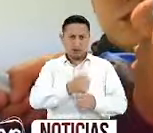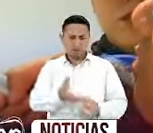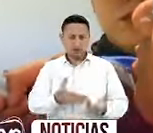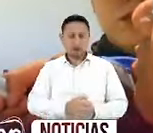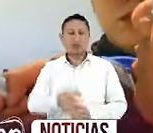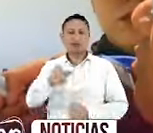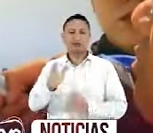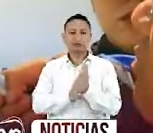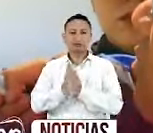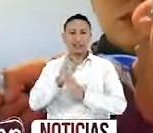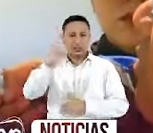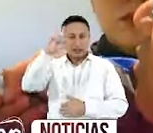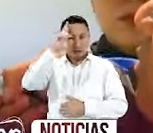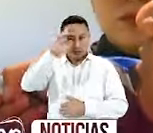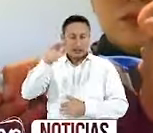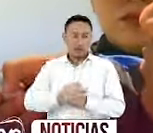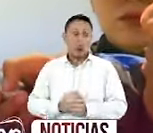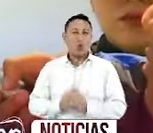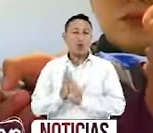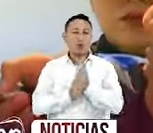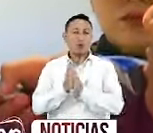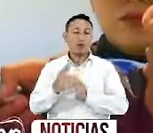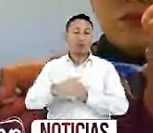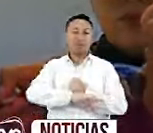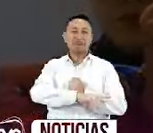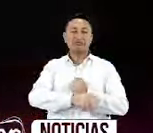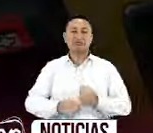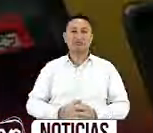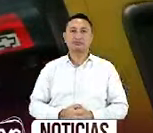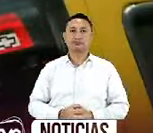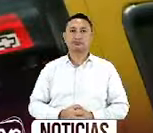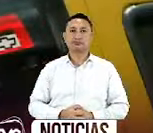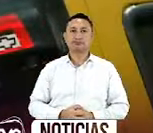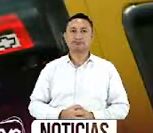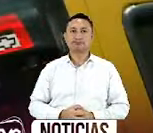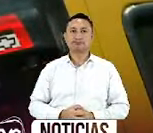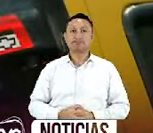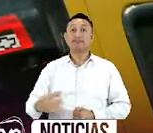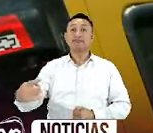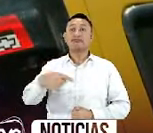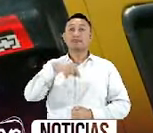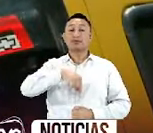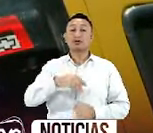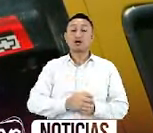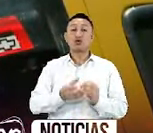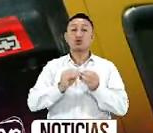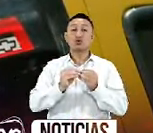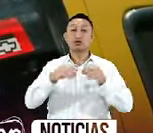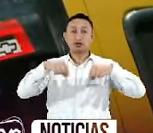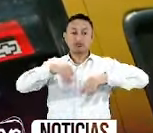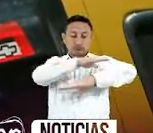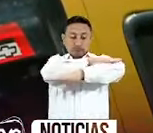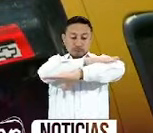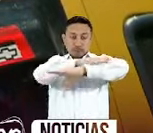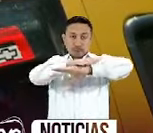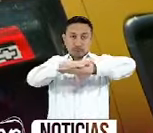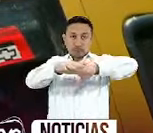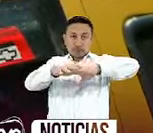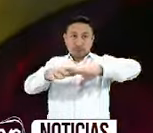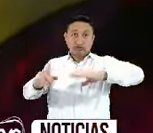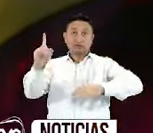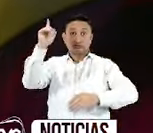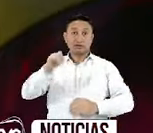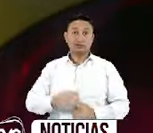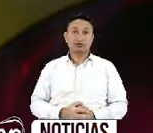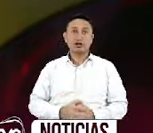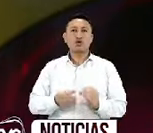se aprovecha de la confianza y realiza actos delictivos. Además, el vehículo tenía tapado con cinta amarilla la numeración que va en el techo,